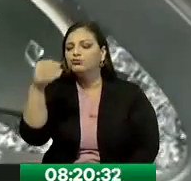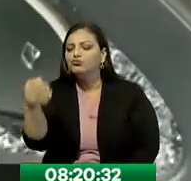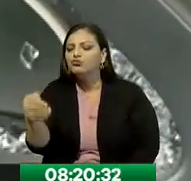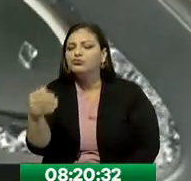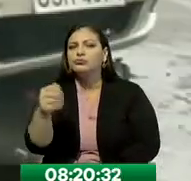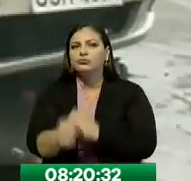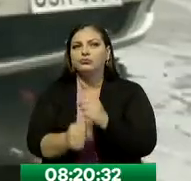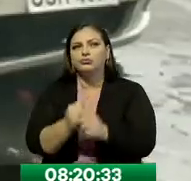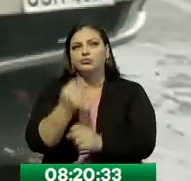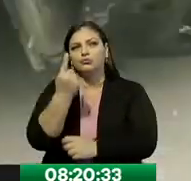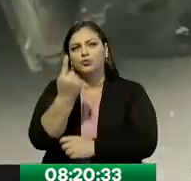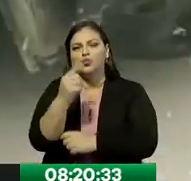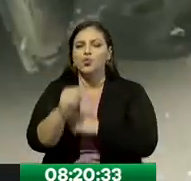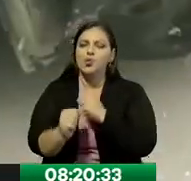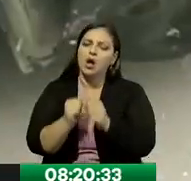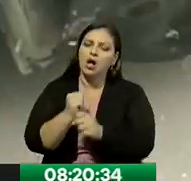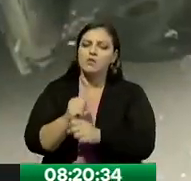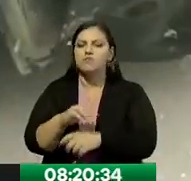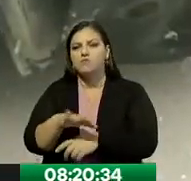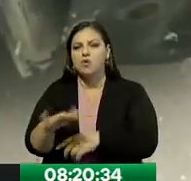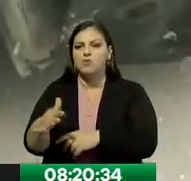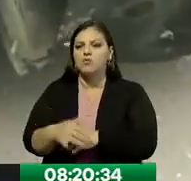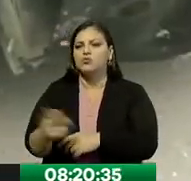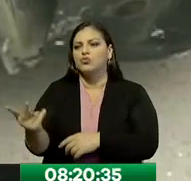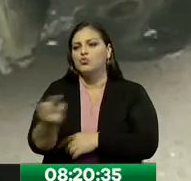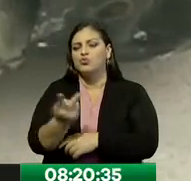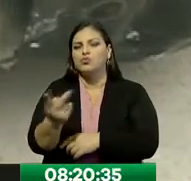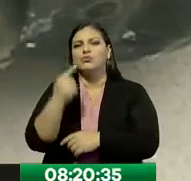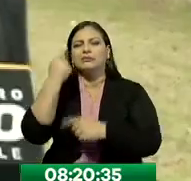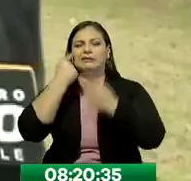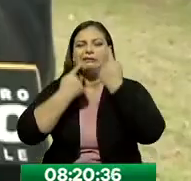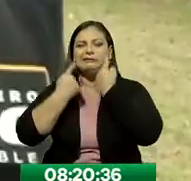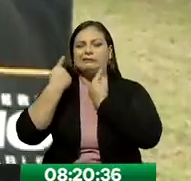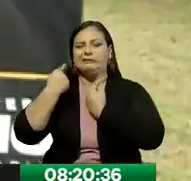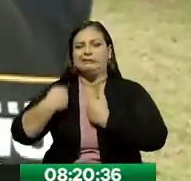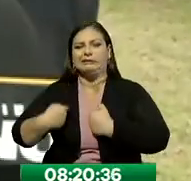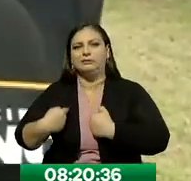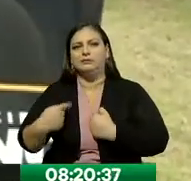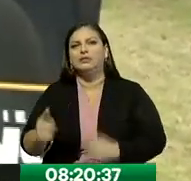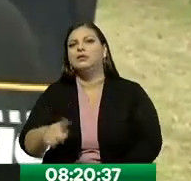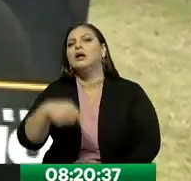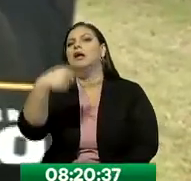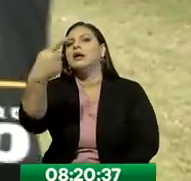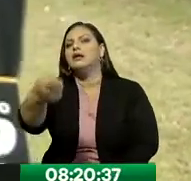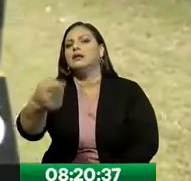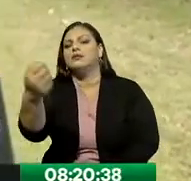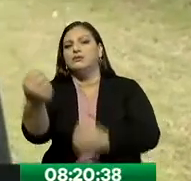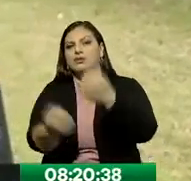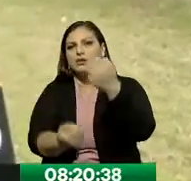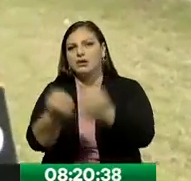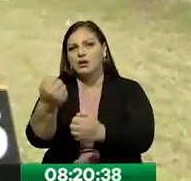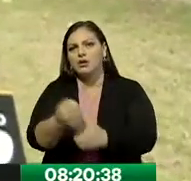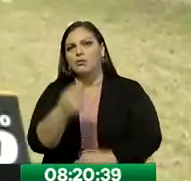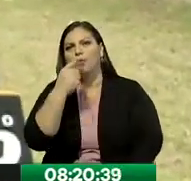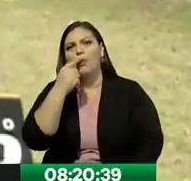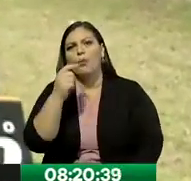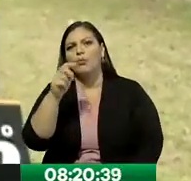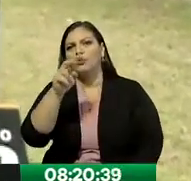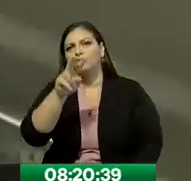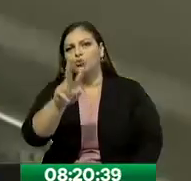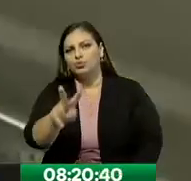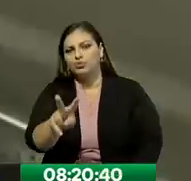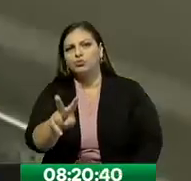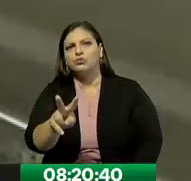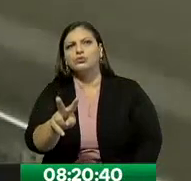edad. En el otro vehículo, dos ocupantes. Se presume que el conductor del otro vehículo estaba ingerido